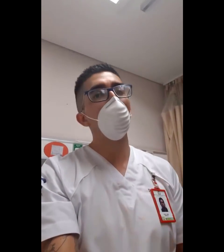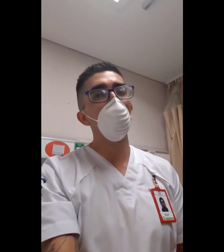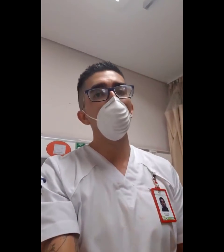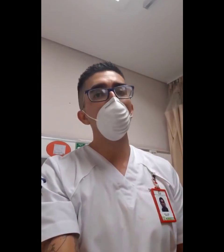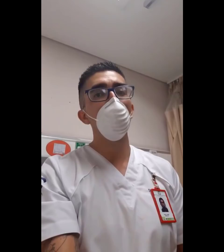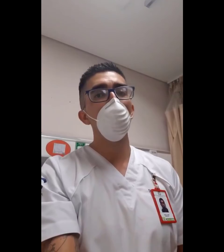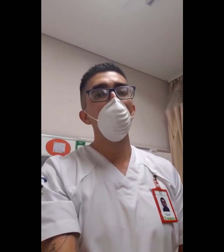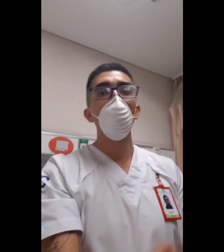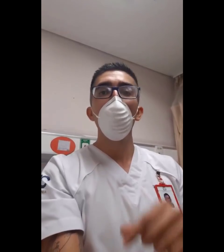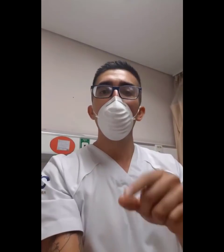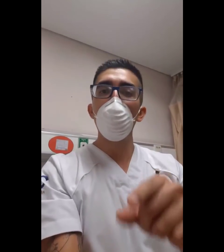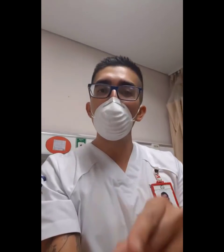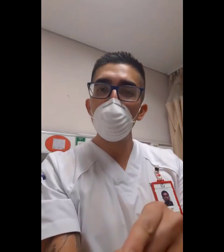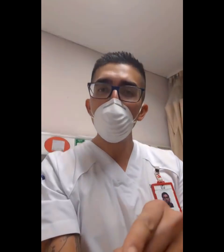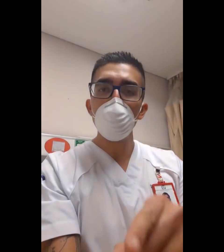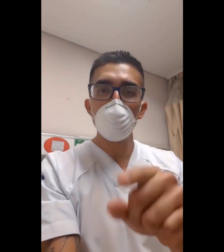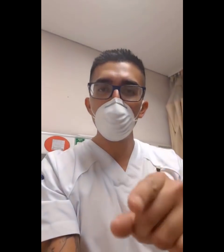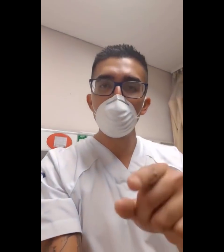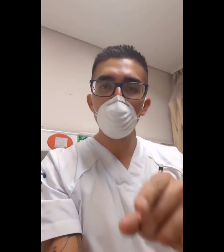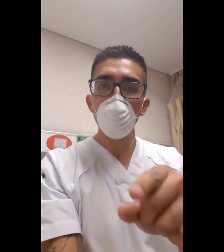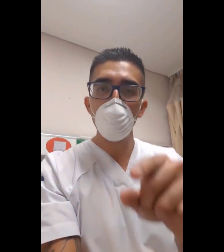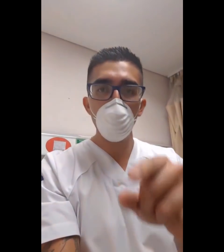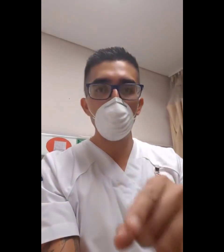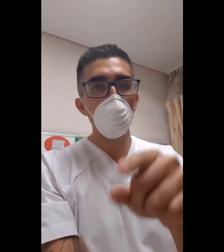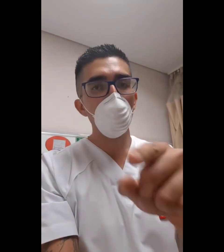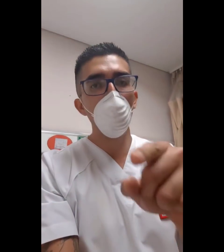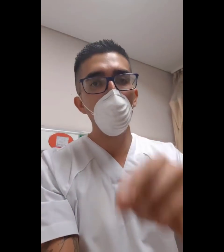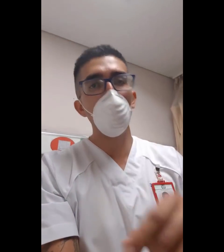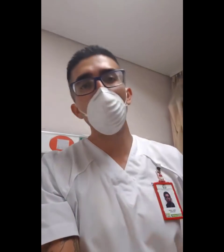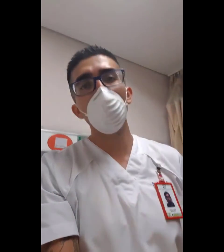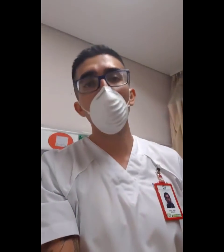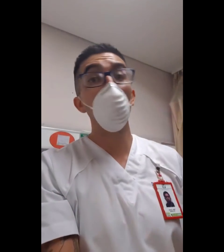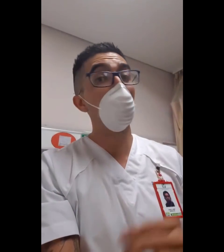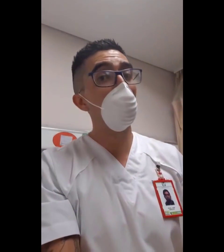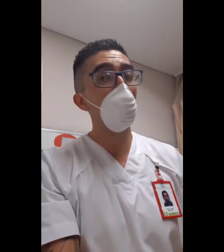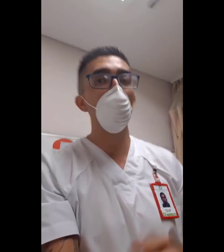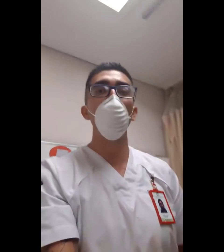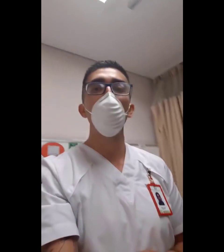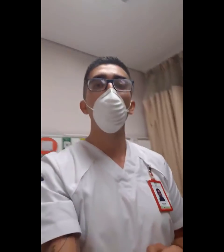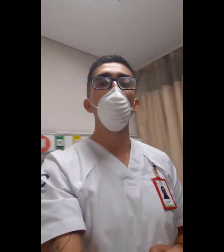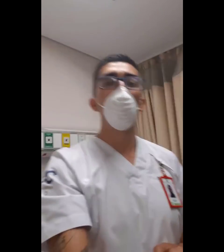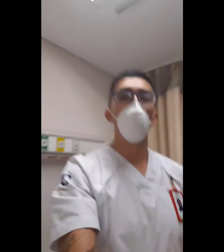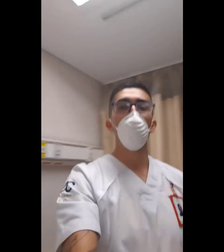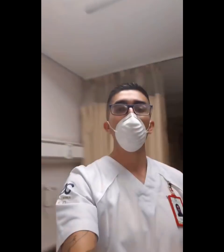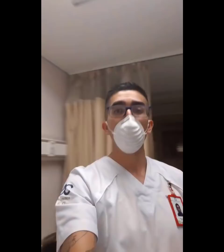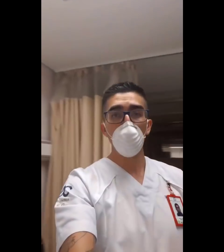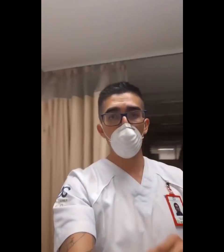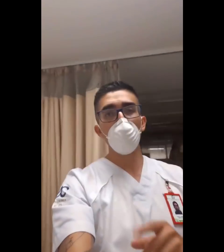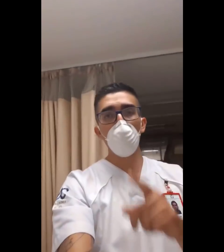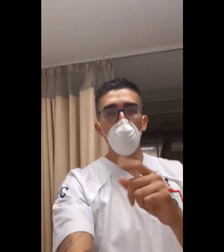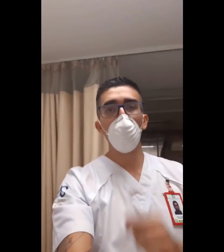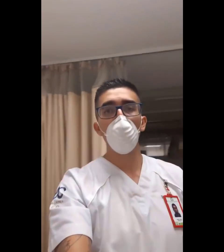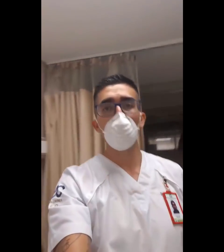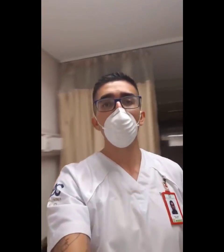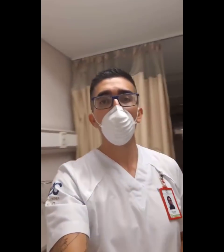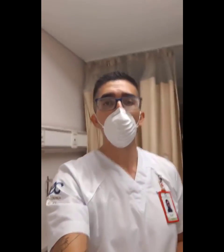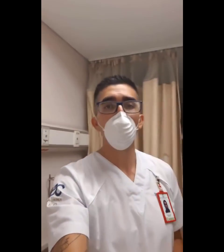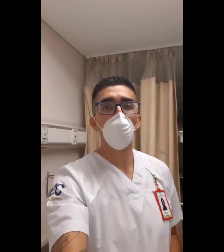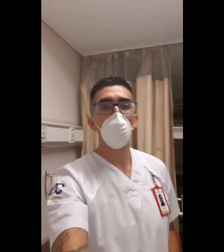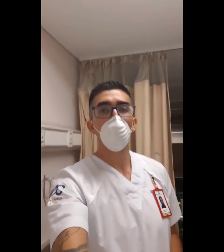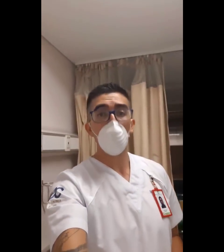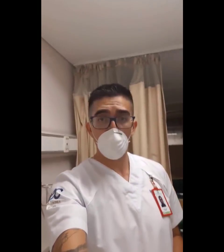en... para ti que estás pensando que es una situación política o de religión. Déjame te digo una